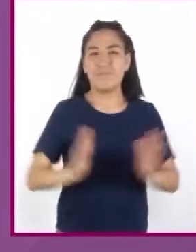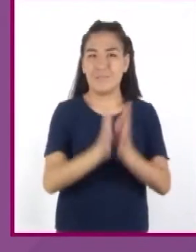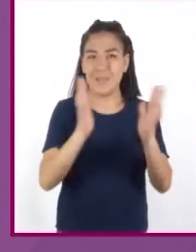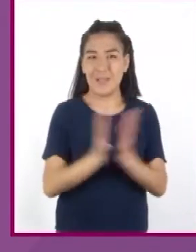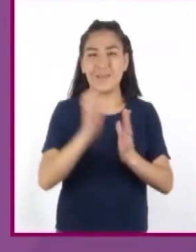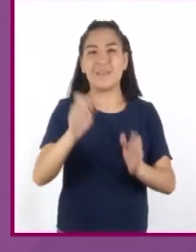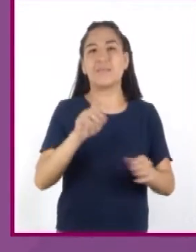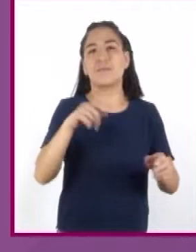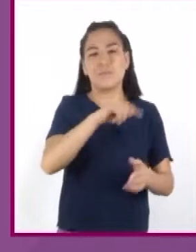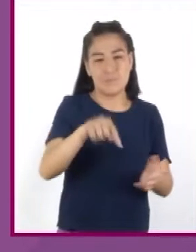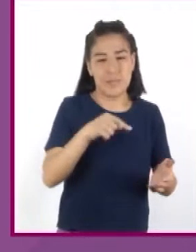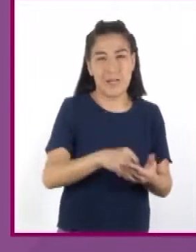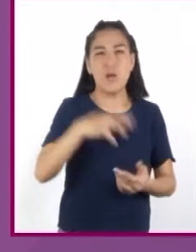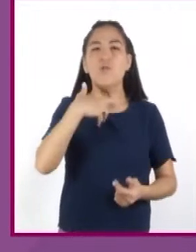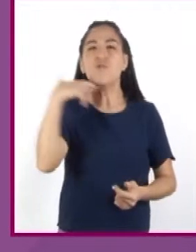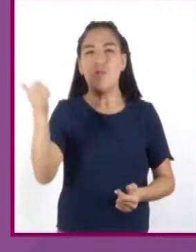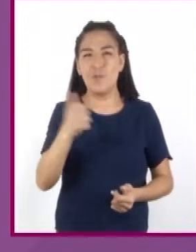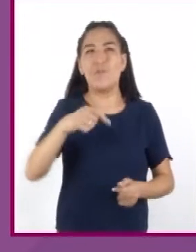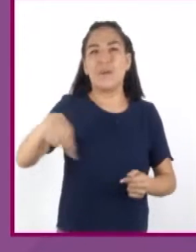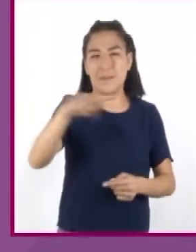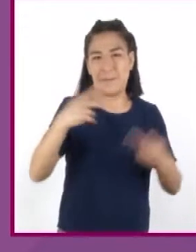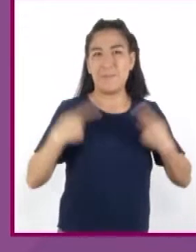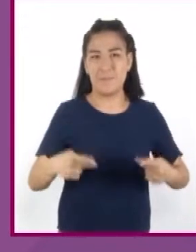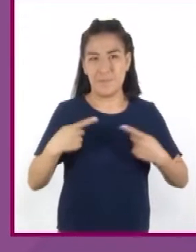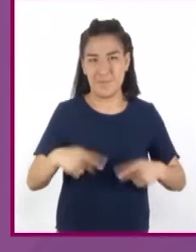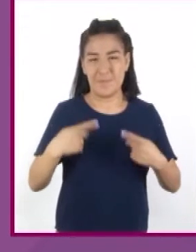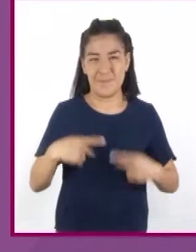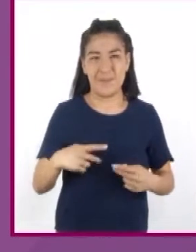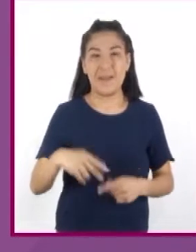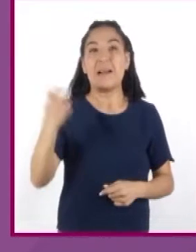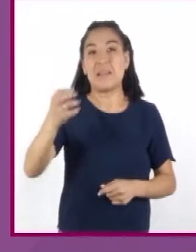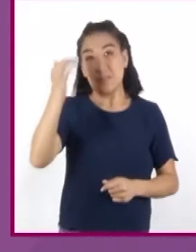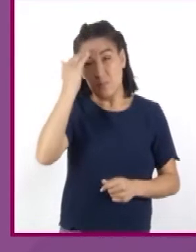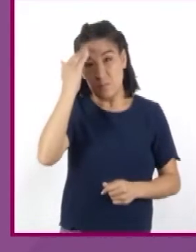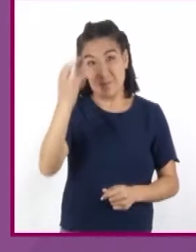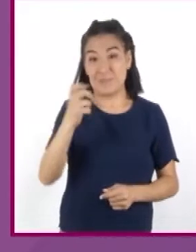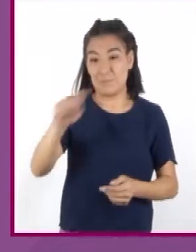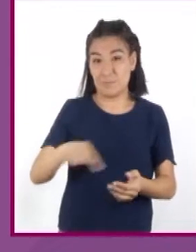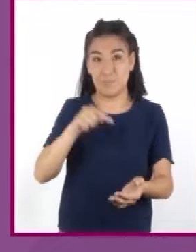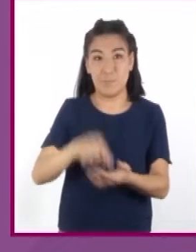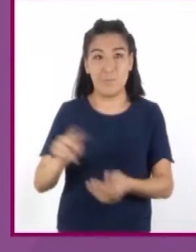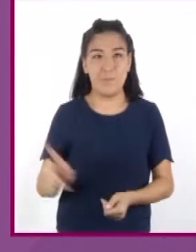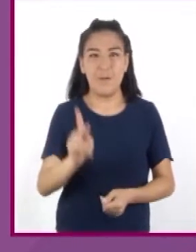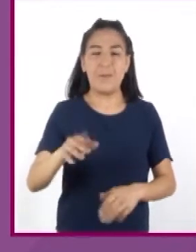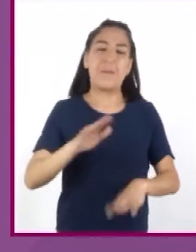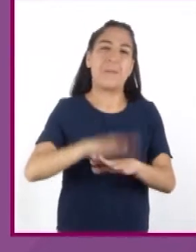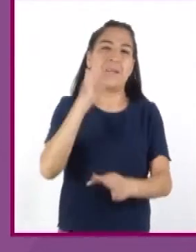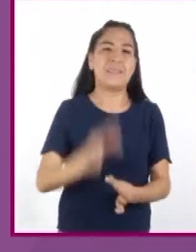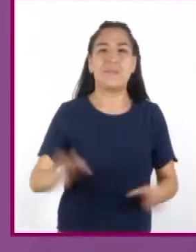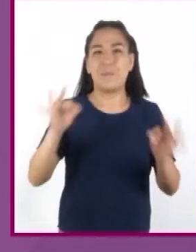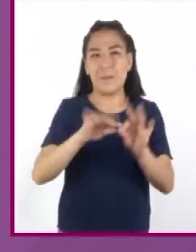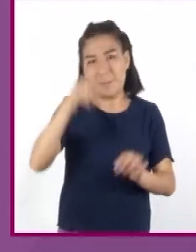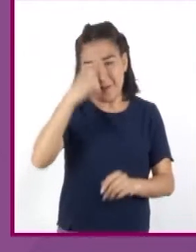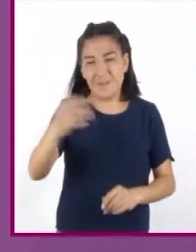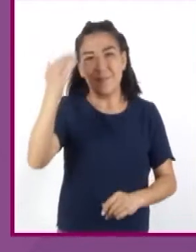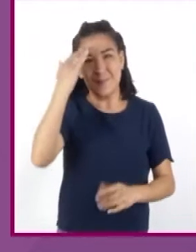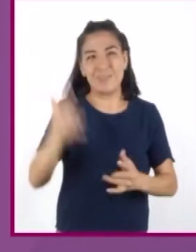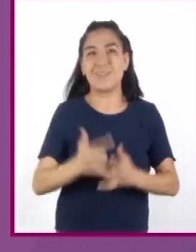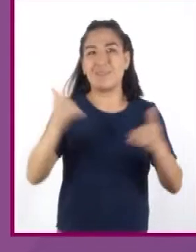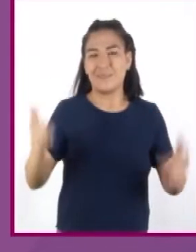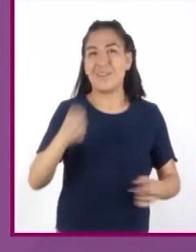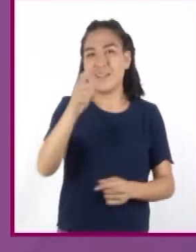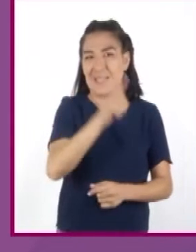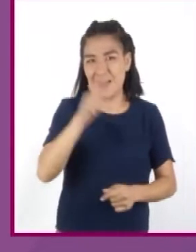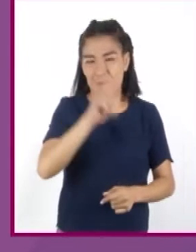grupos prerromanos que encontramos en la península ibérica. El conocimiento de estos pueblos es fundamental para conocer la historia de la lengua